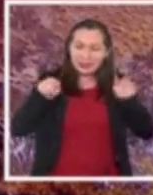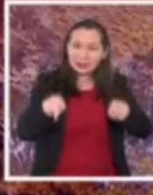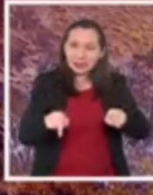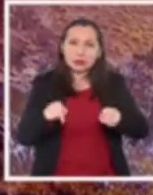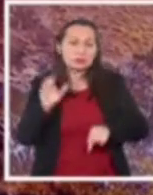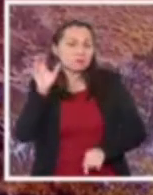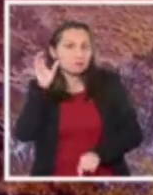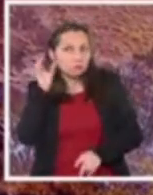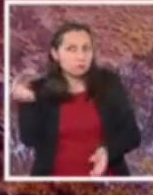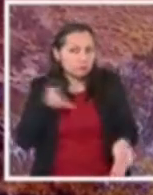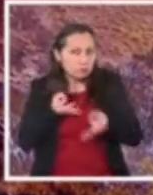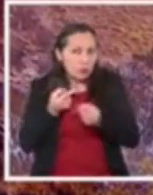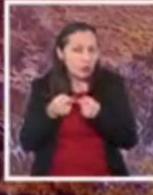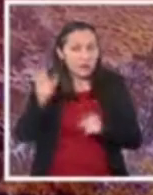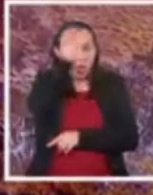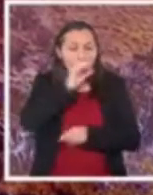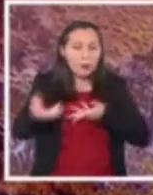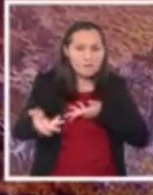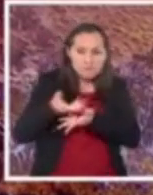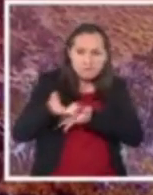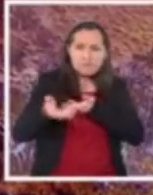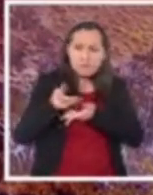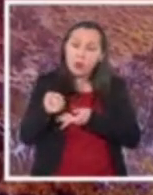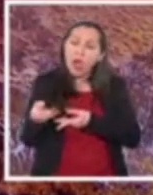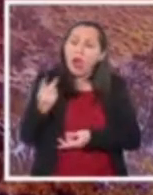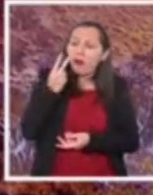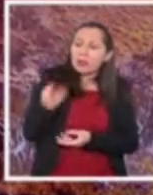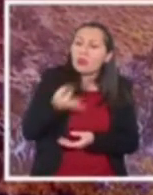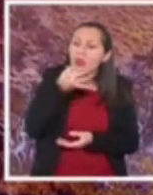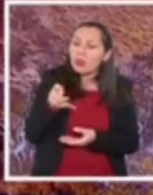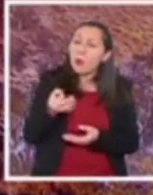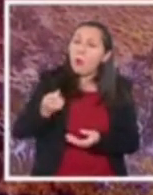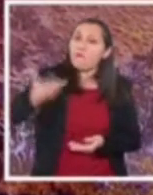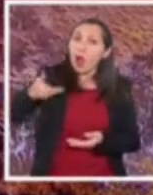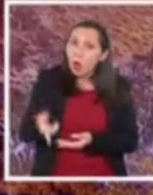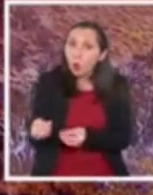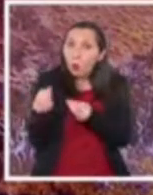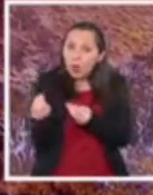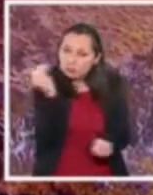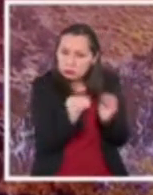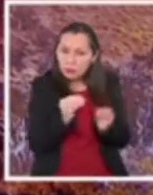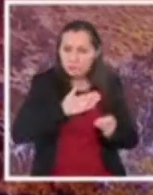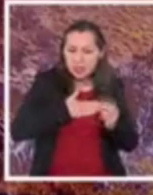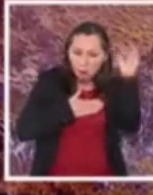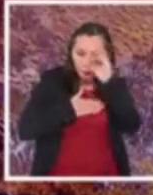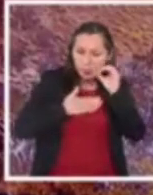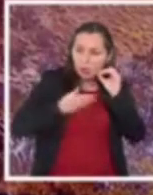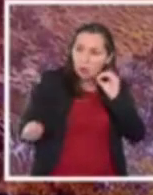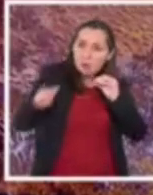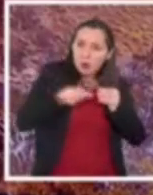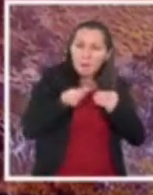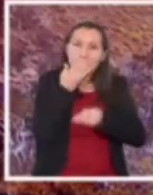escuchemos a quien piensa distinto y veamos en esa opinión algo valioso que puede mejorar la propia